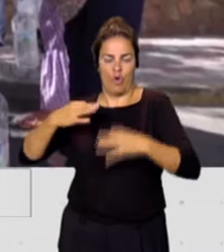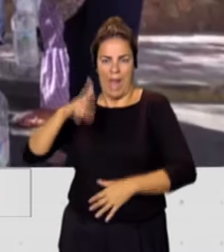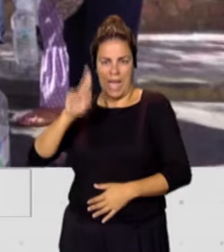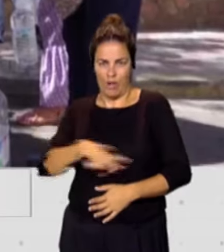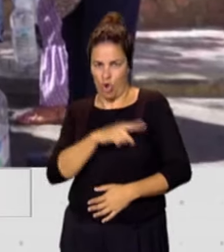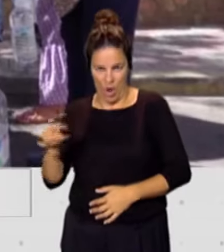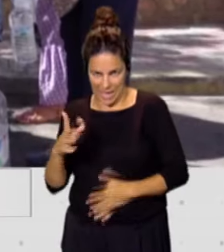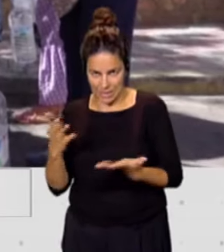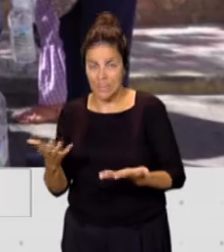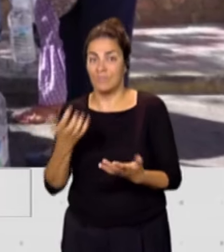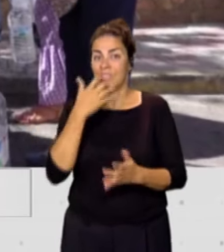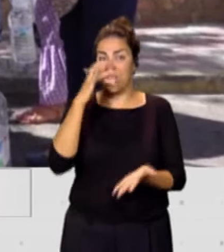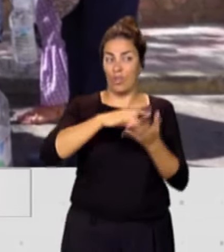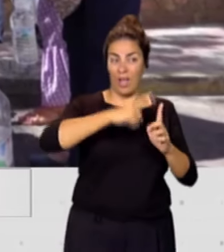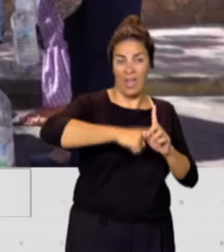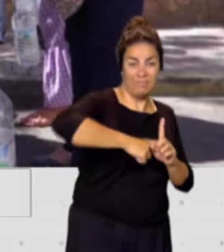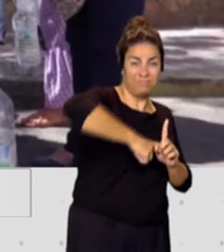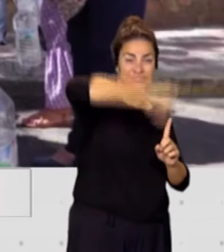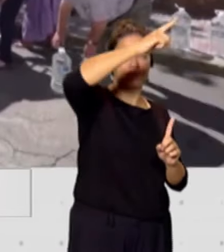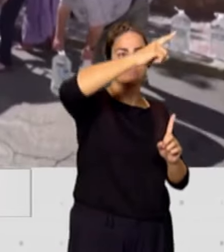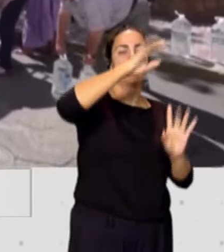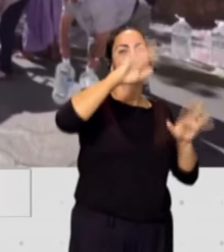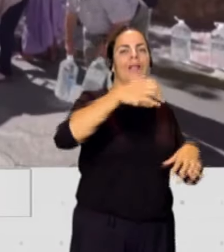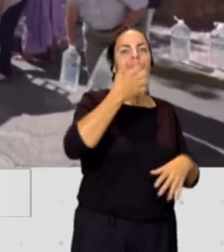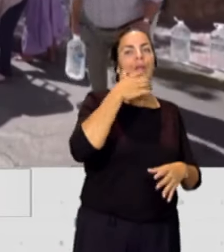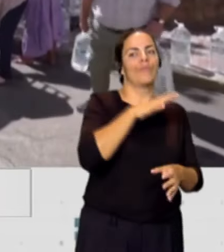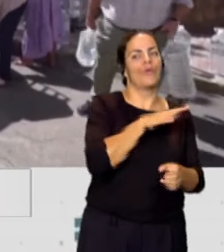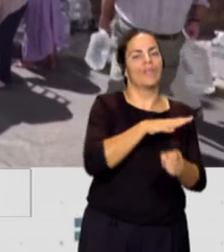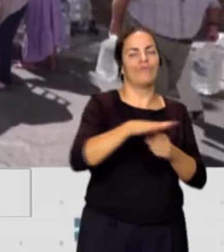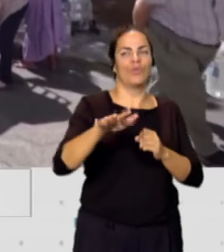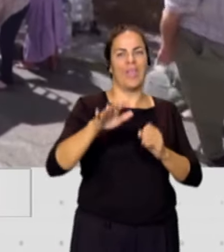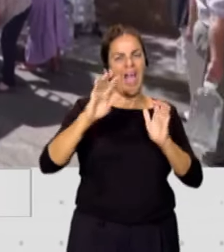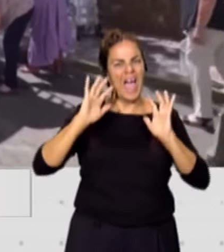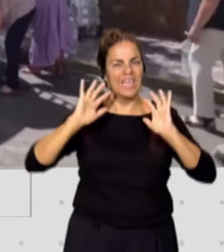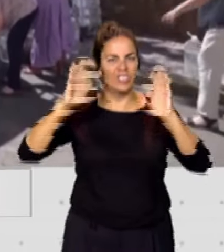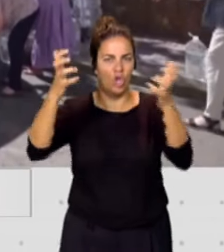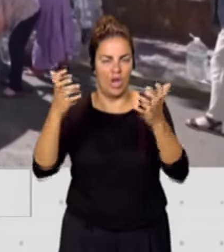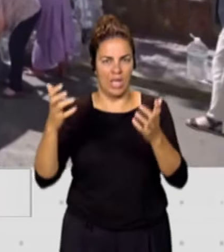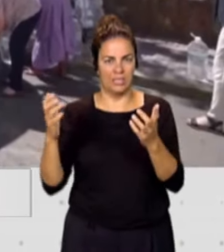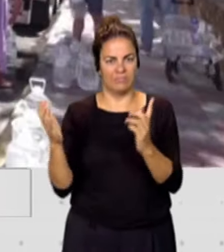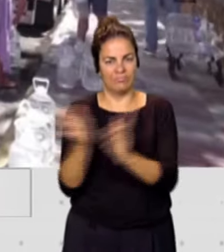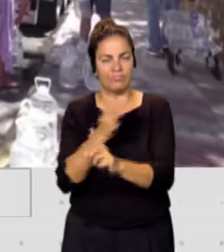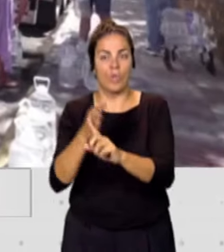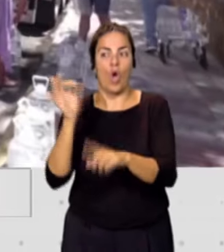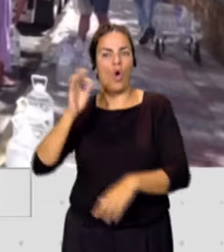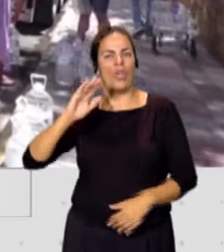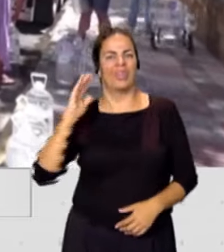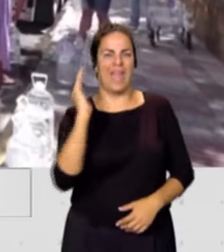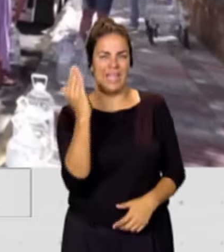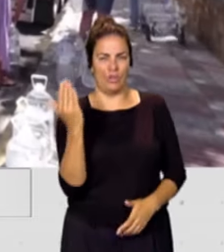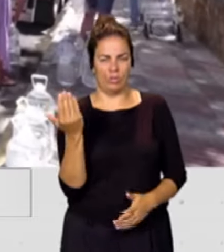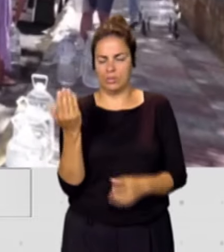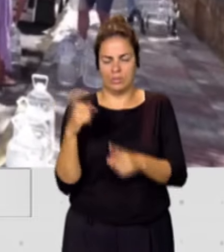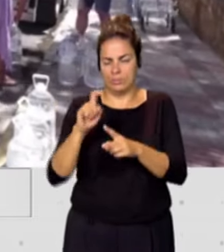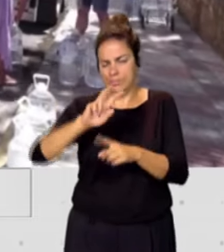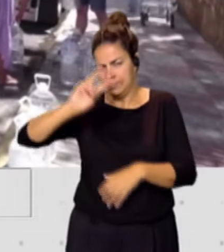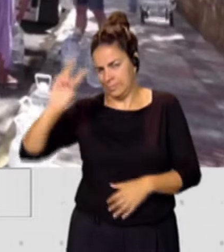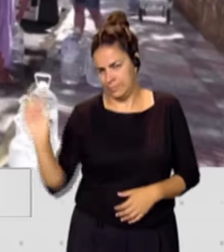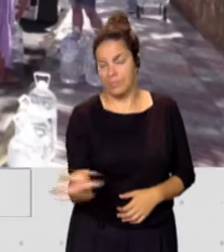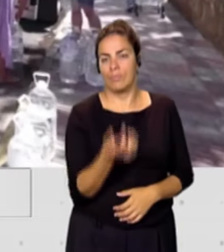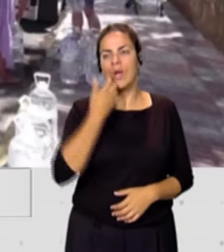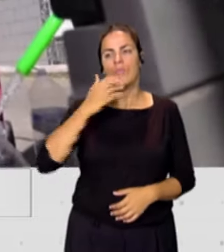eh el efecto que tiene por ejemplo en las agresiones y en los en los delitos de todo tipo no delitos de tipo de